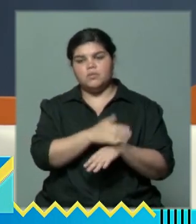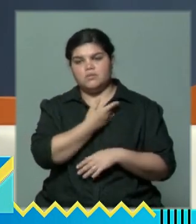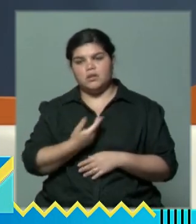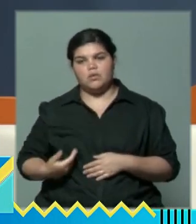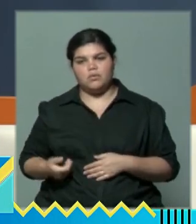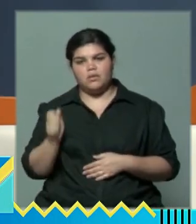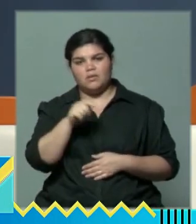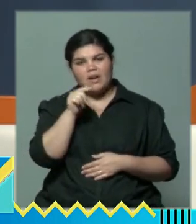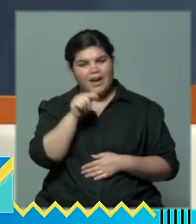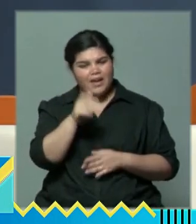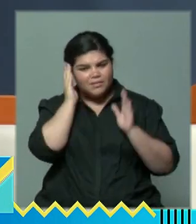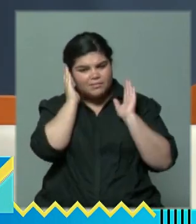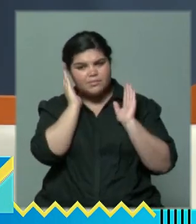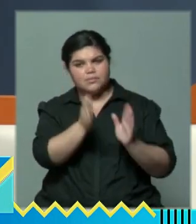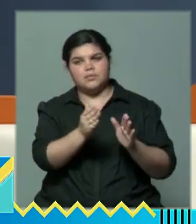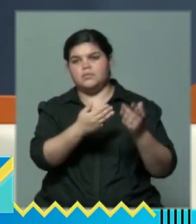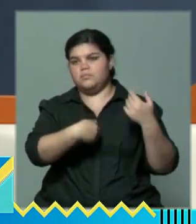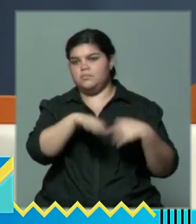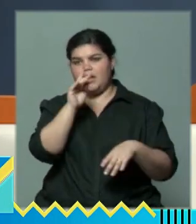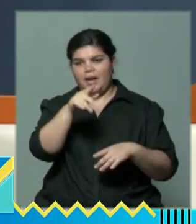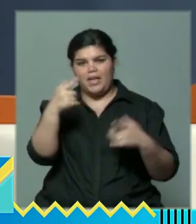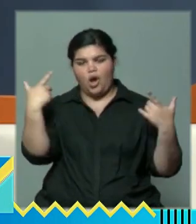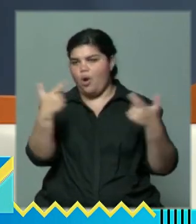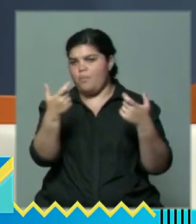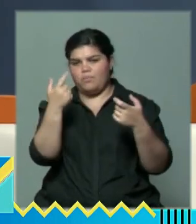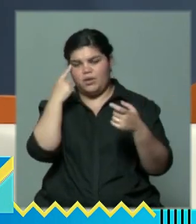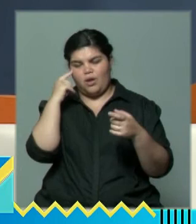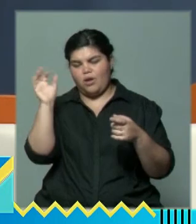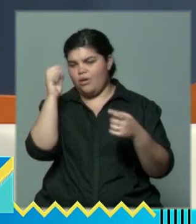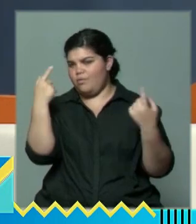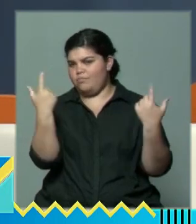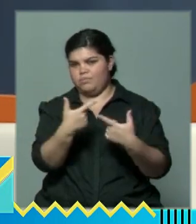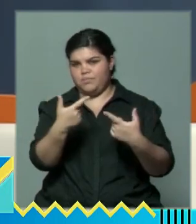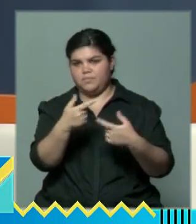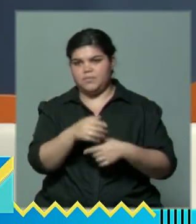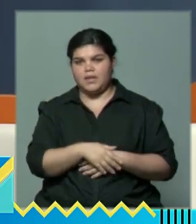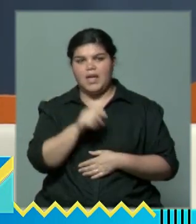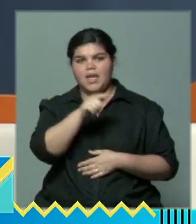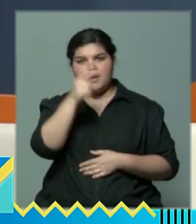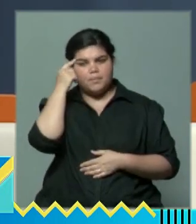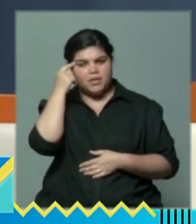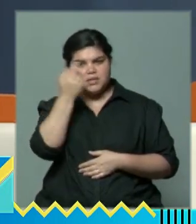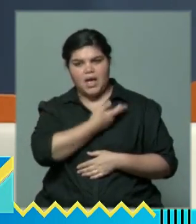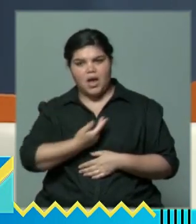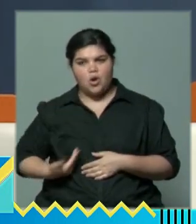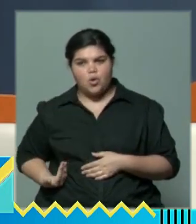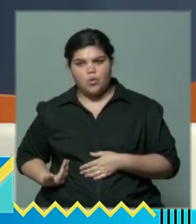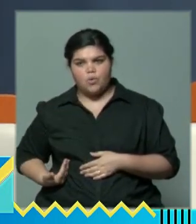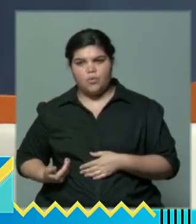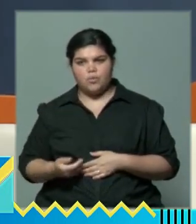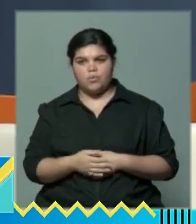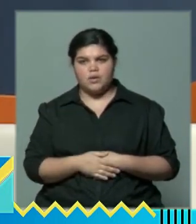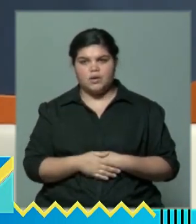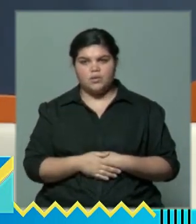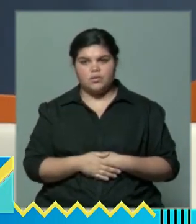donde tenemos la mayor disidencia con Héctor, digamos. Él considera donde el Estado prácticamente tenemos que vivir prácticamente